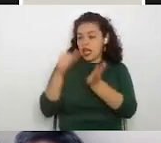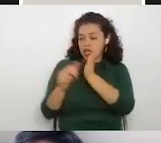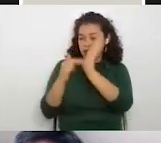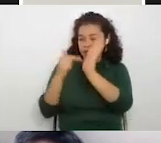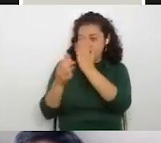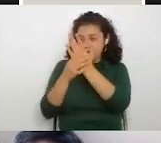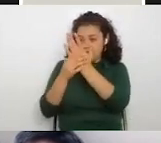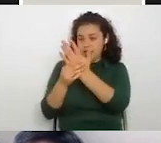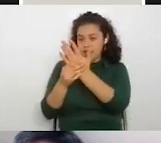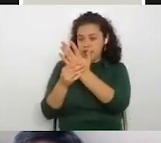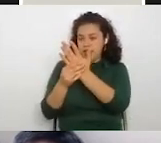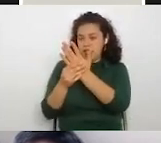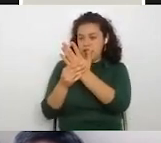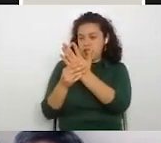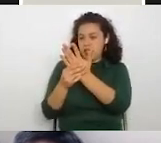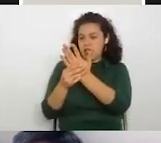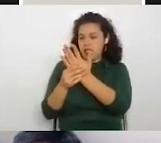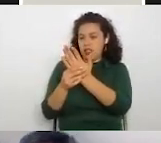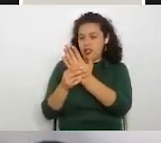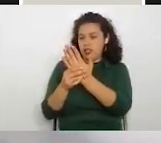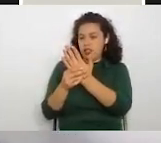confidencialidad nos comprometemos a que